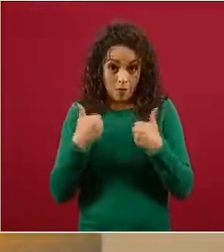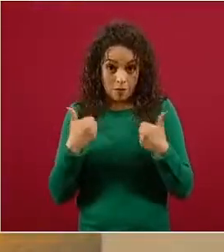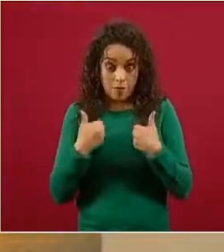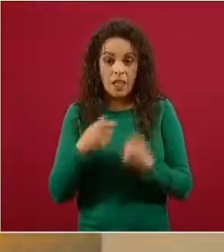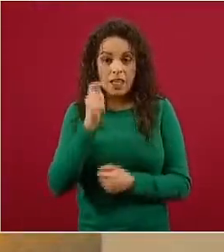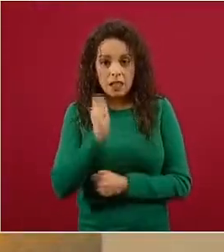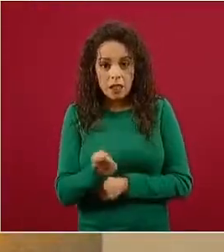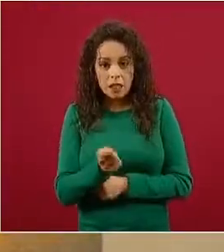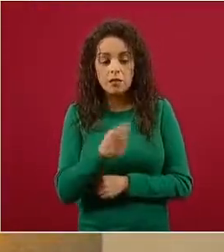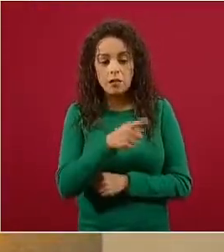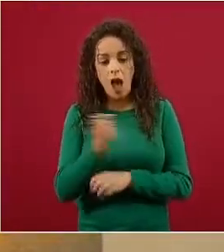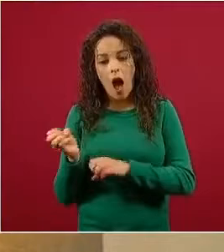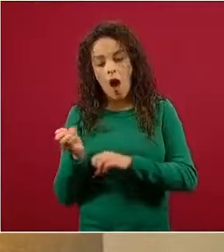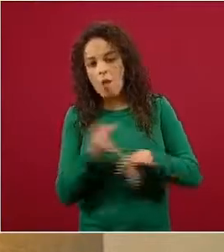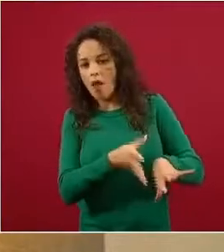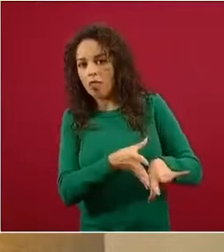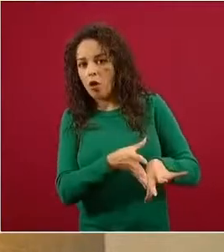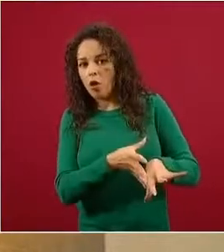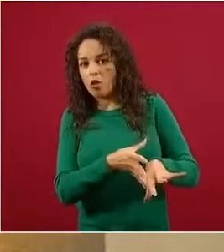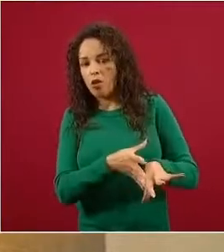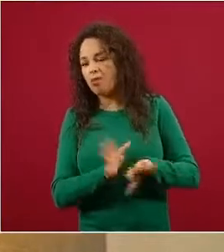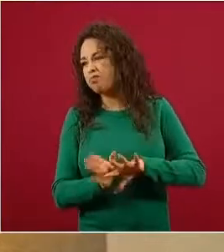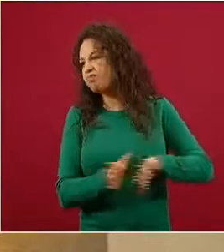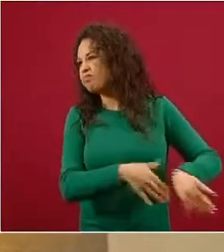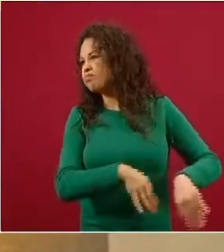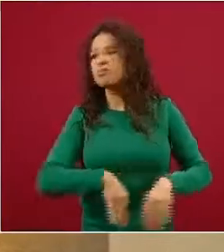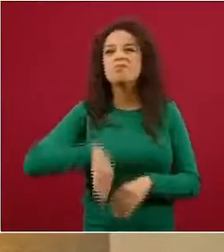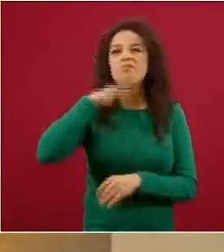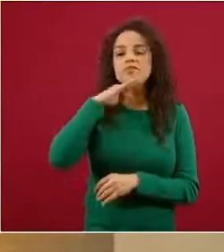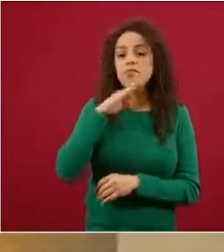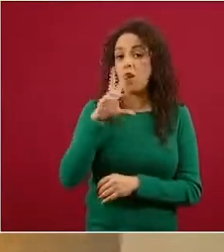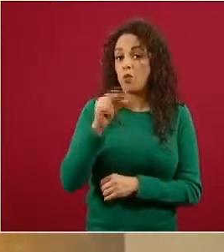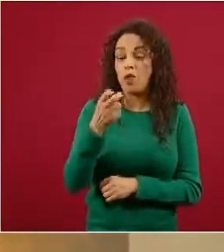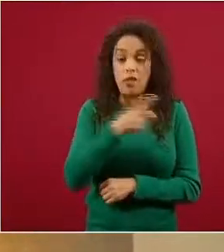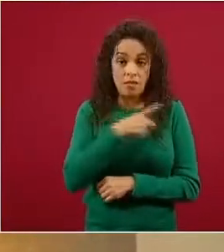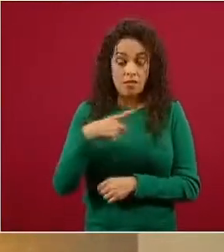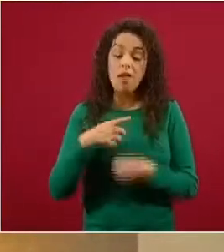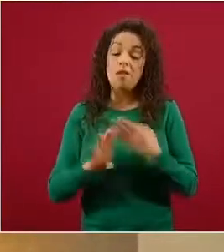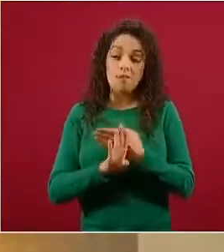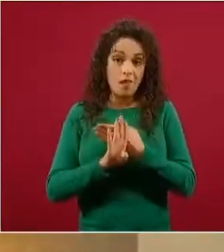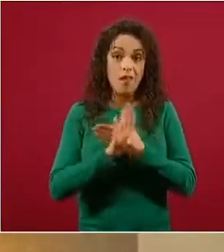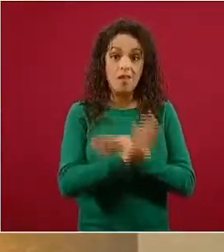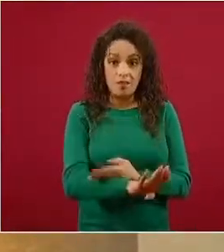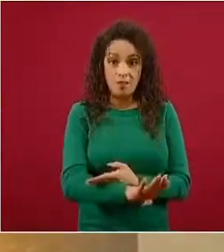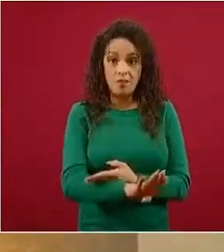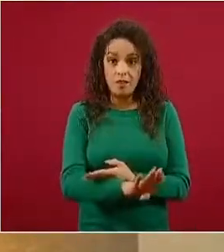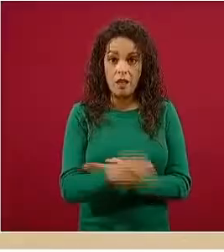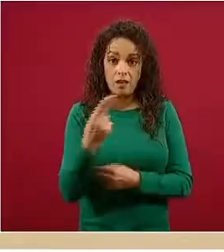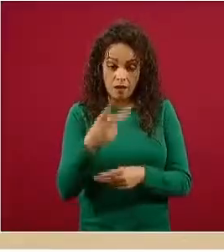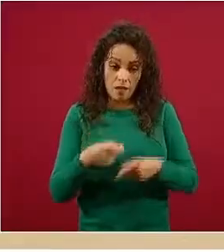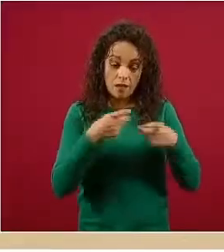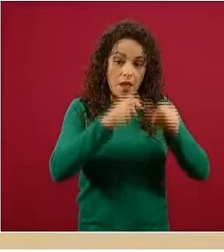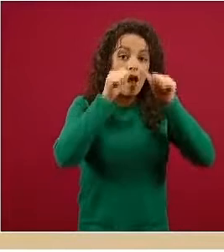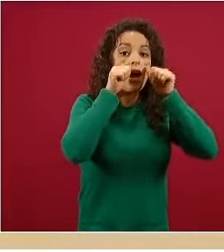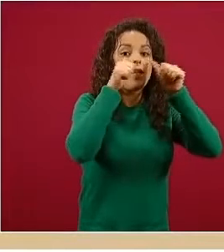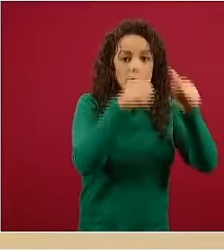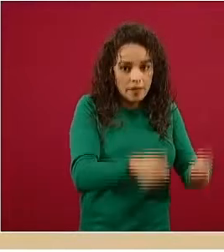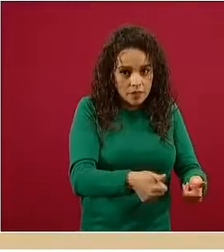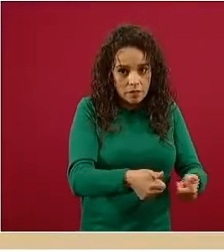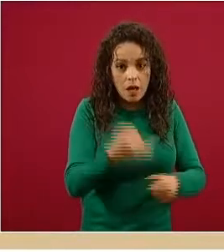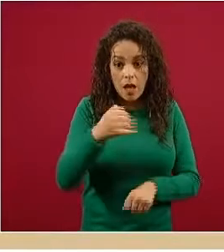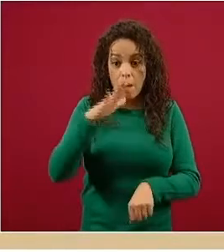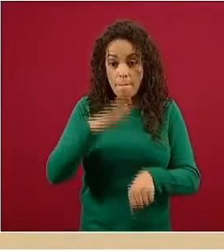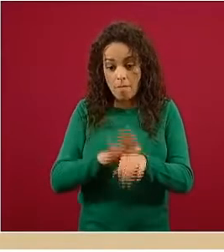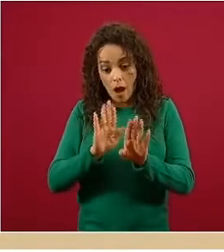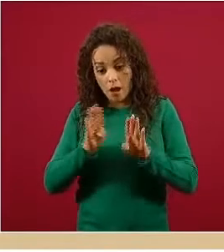constituir un momento de riesgo para algunas prácticas desadaptativas, como puede ser el